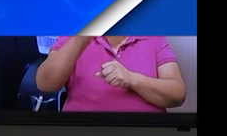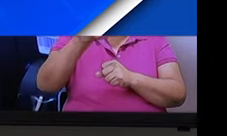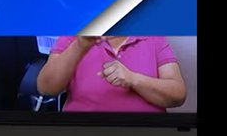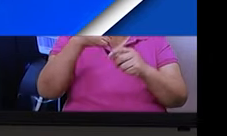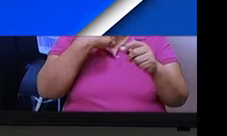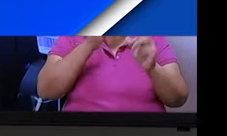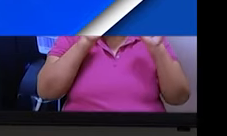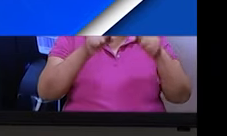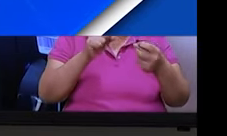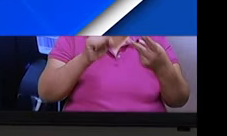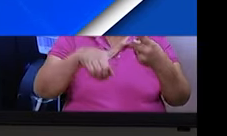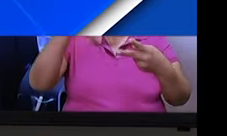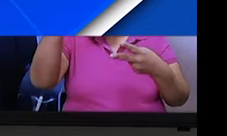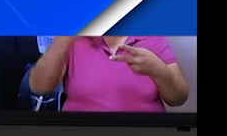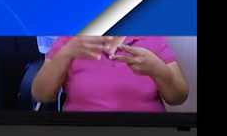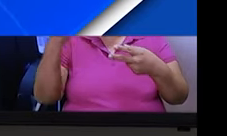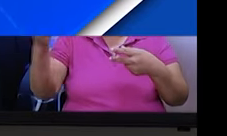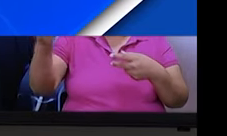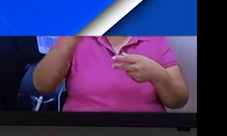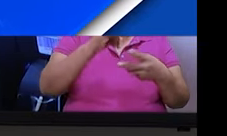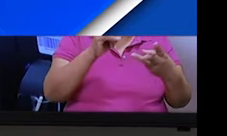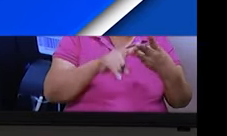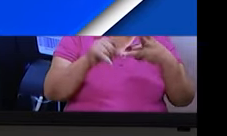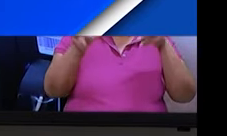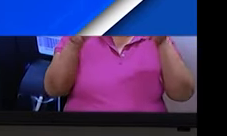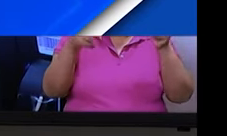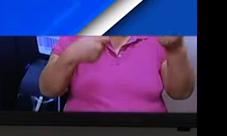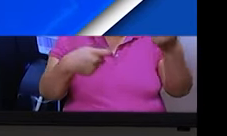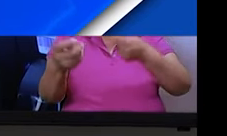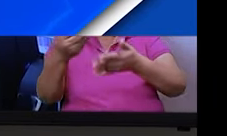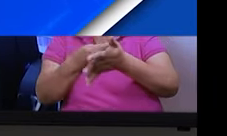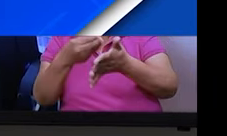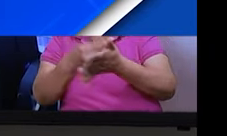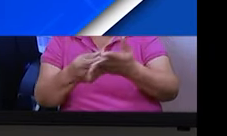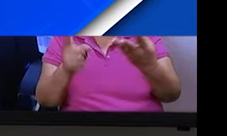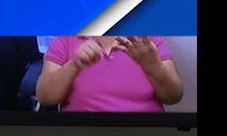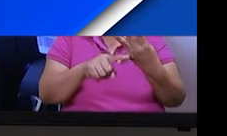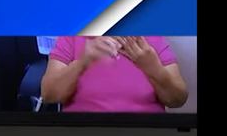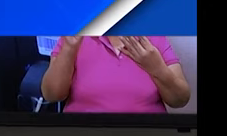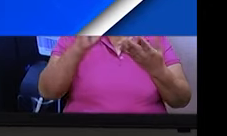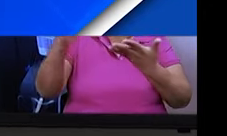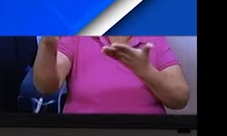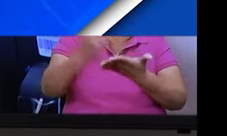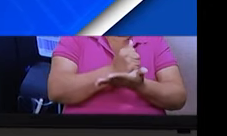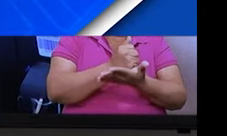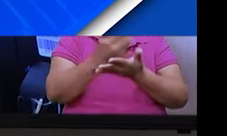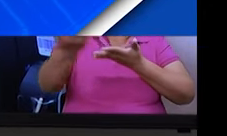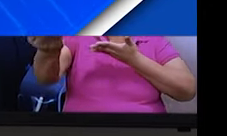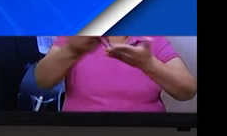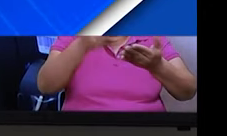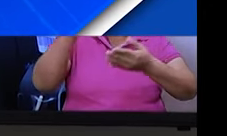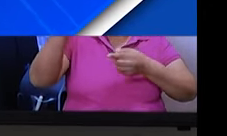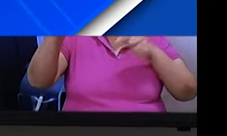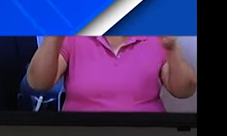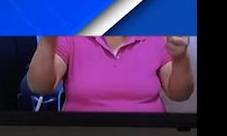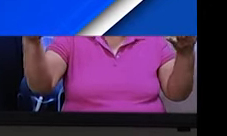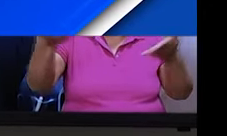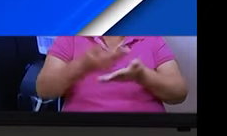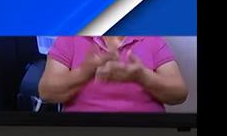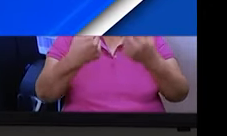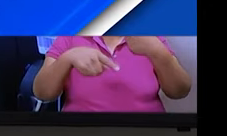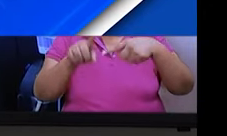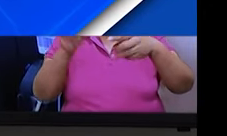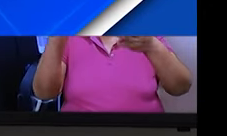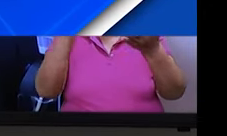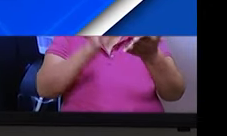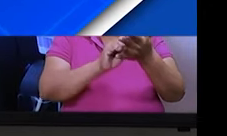seguridad de la aviación, aspectos comerciales y códigos compartidos, incluyendo